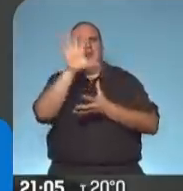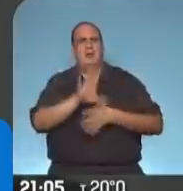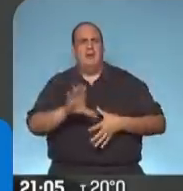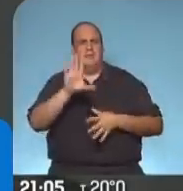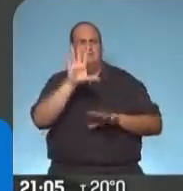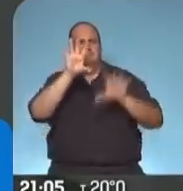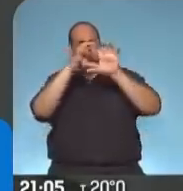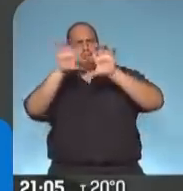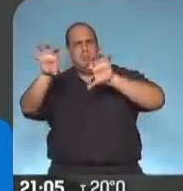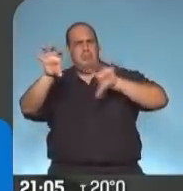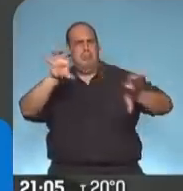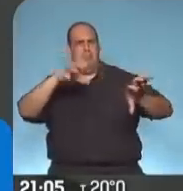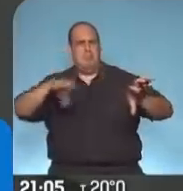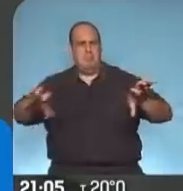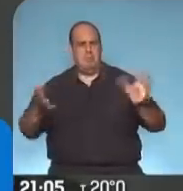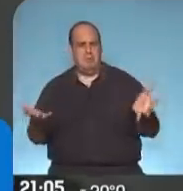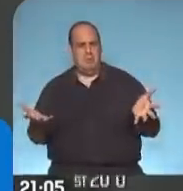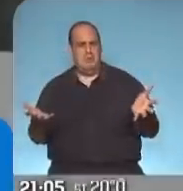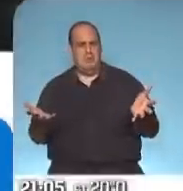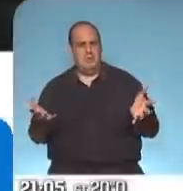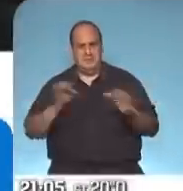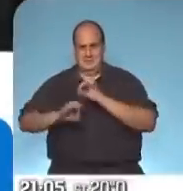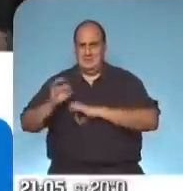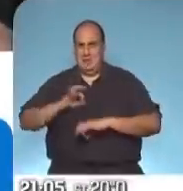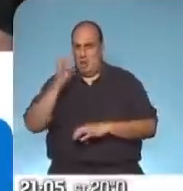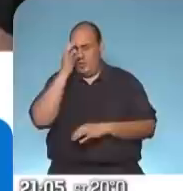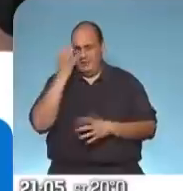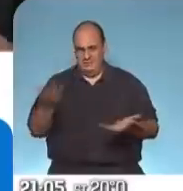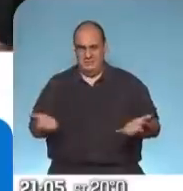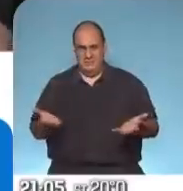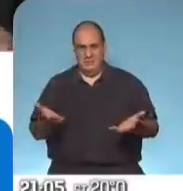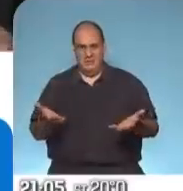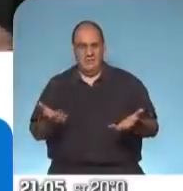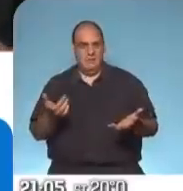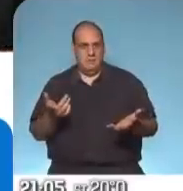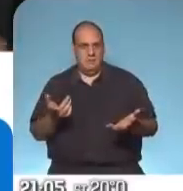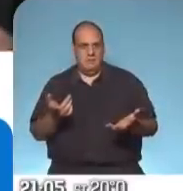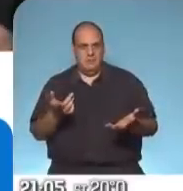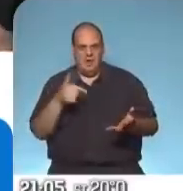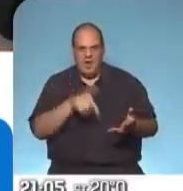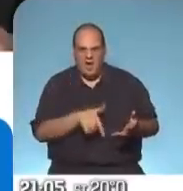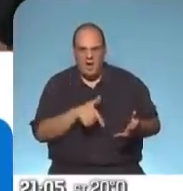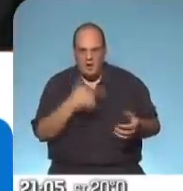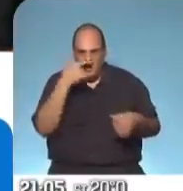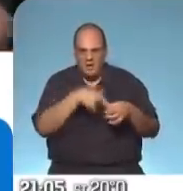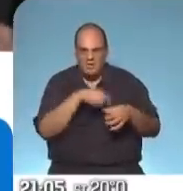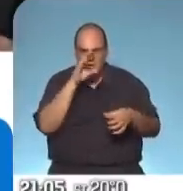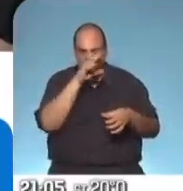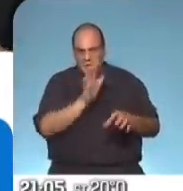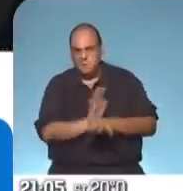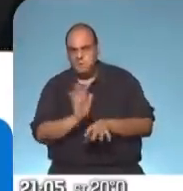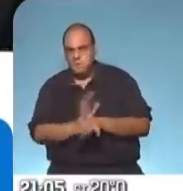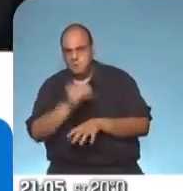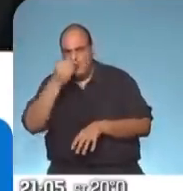el siglo XX como en parte de nuestro siglo, se lo considera una basura. Es realmente algo muy